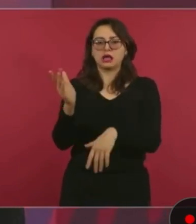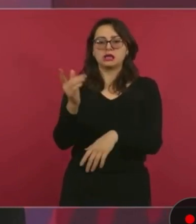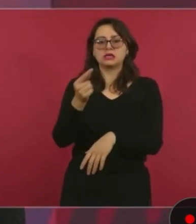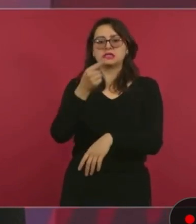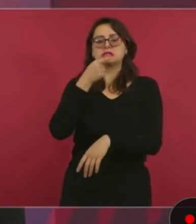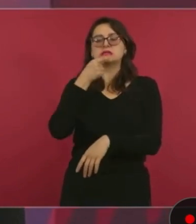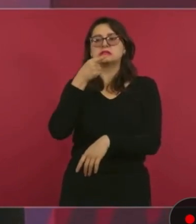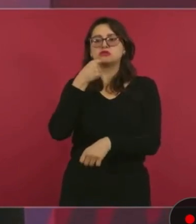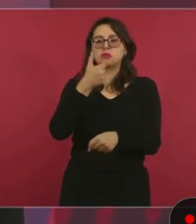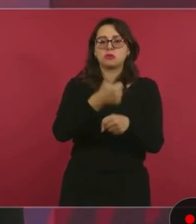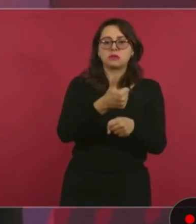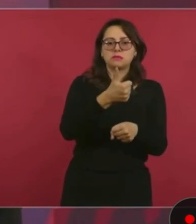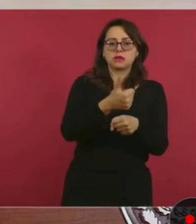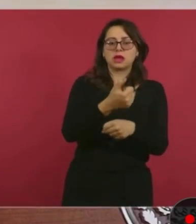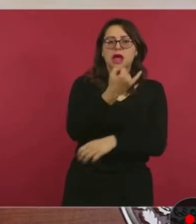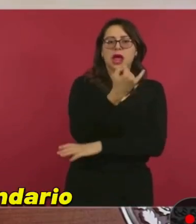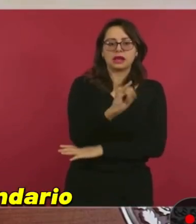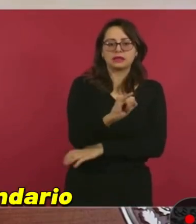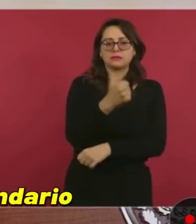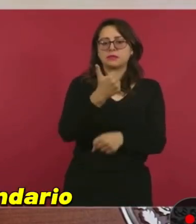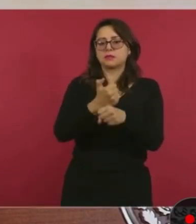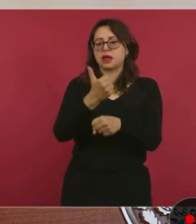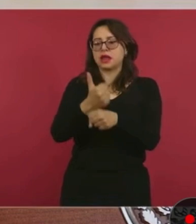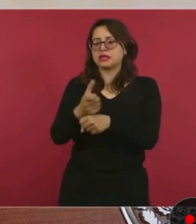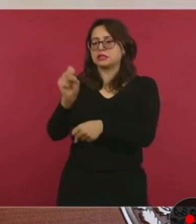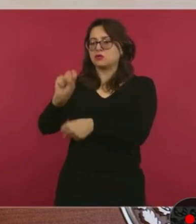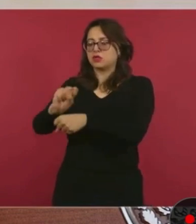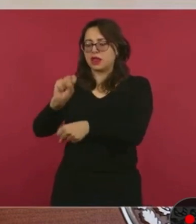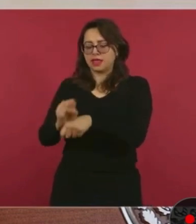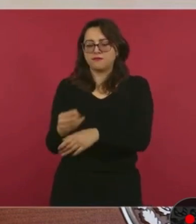en el nivel básico, preescolar, primaria y secundaria,